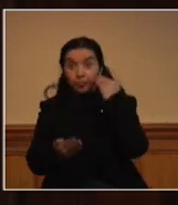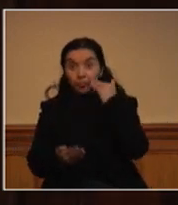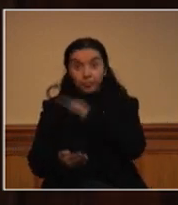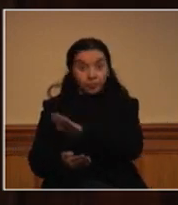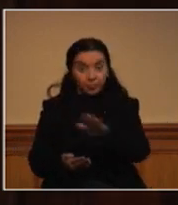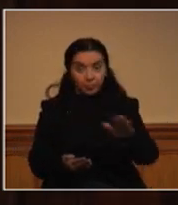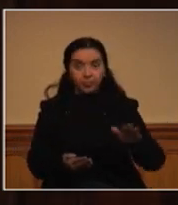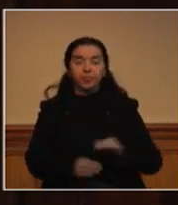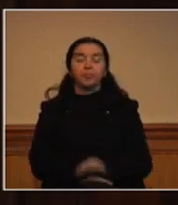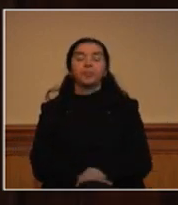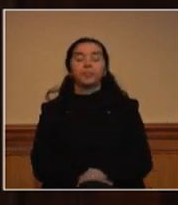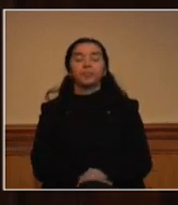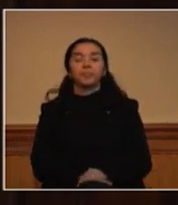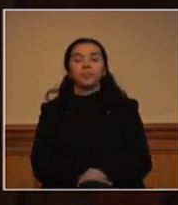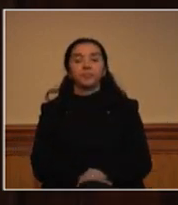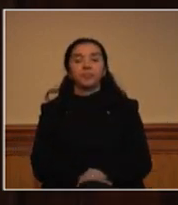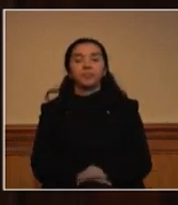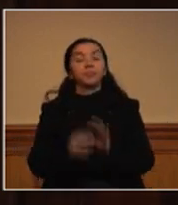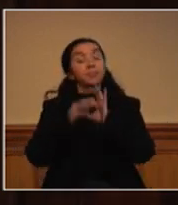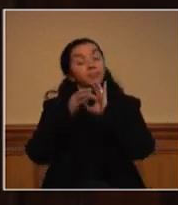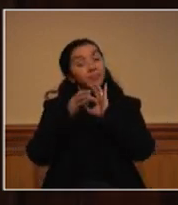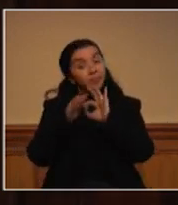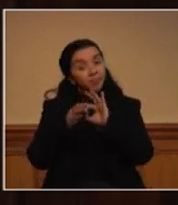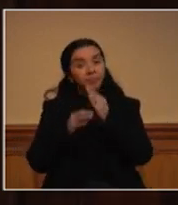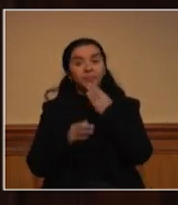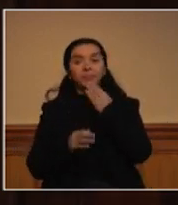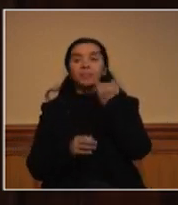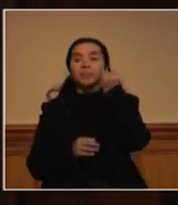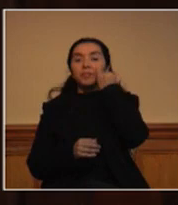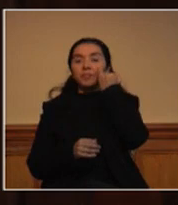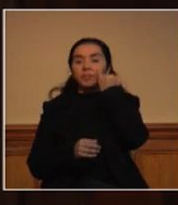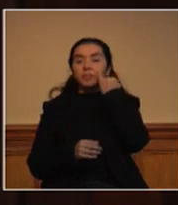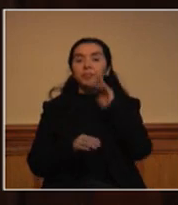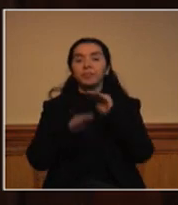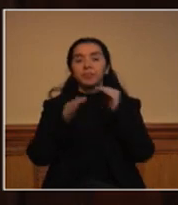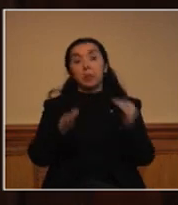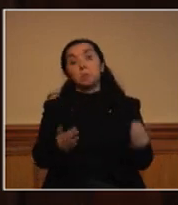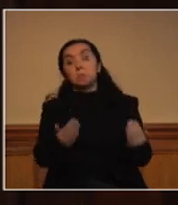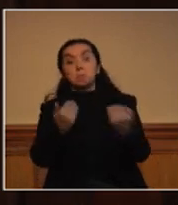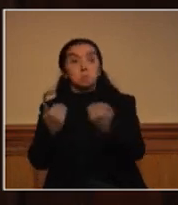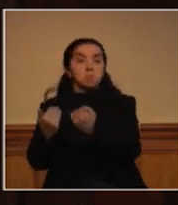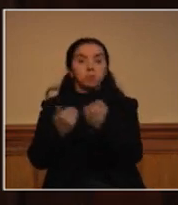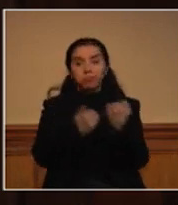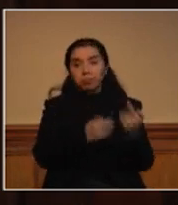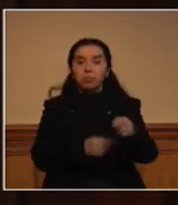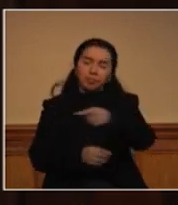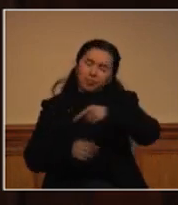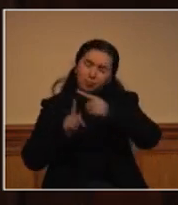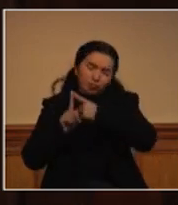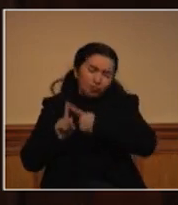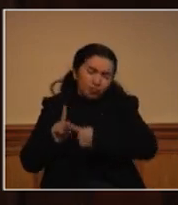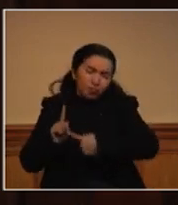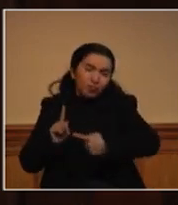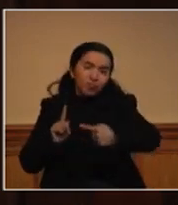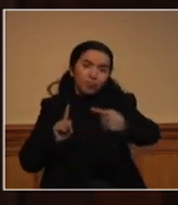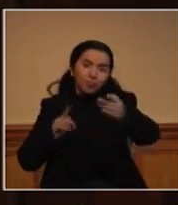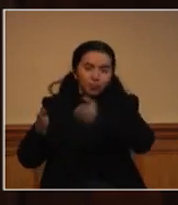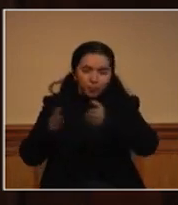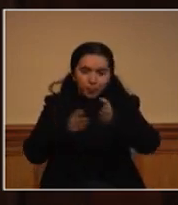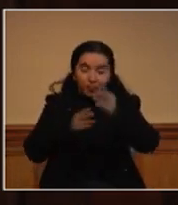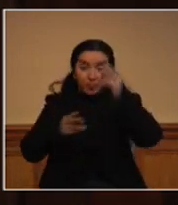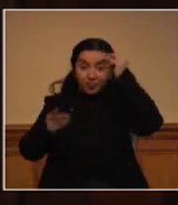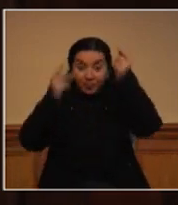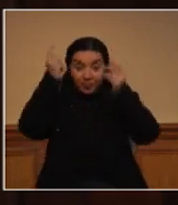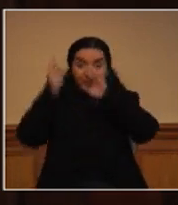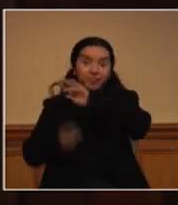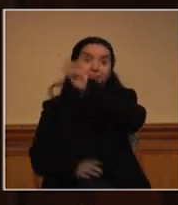niños. Agradecemos además a las instituciones que nos han apoyado y auspiciado en este largo camino de creación: a